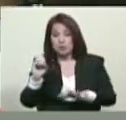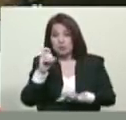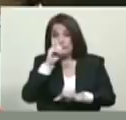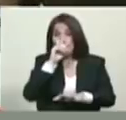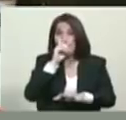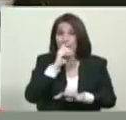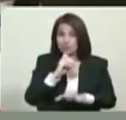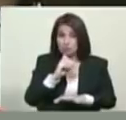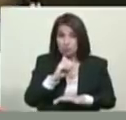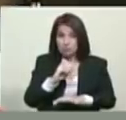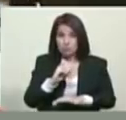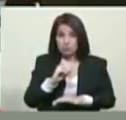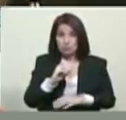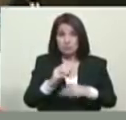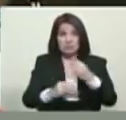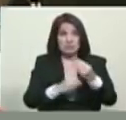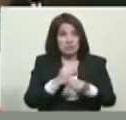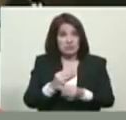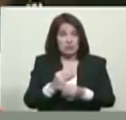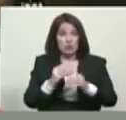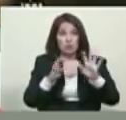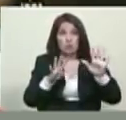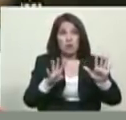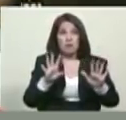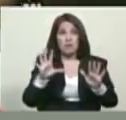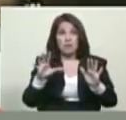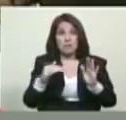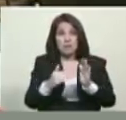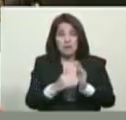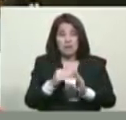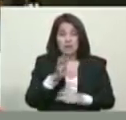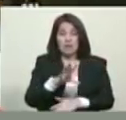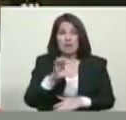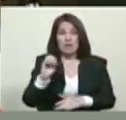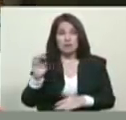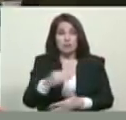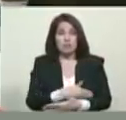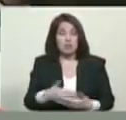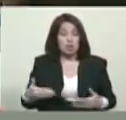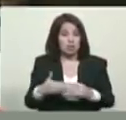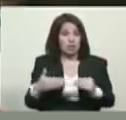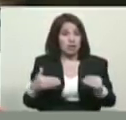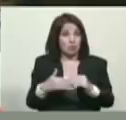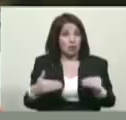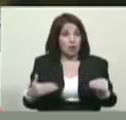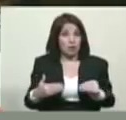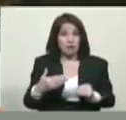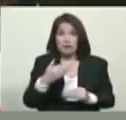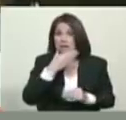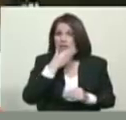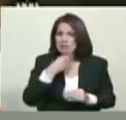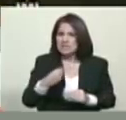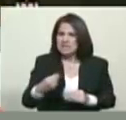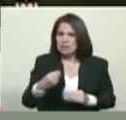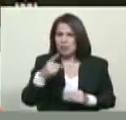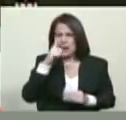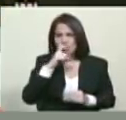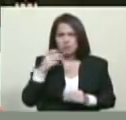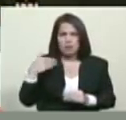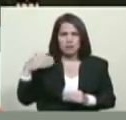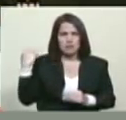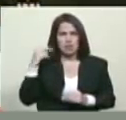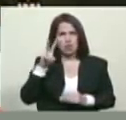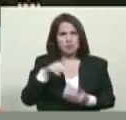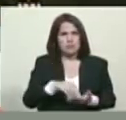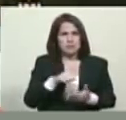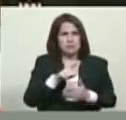con 9.500 millones de dólares del PIB. Diciembre del año pasado, 2018, hemos llegado